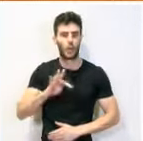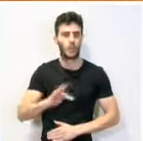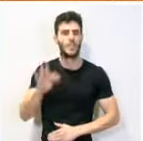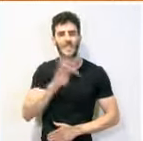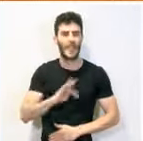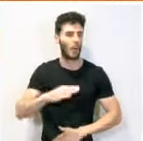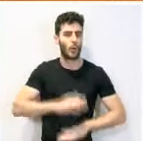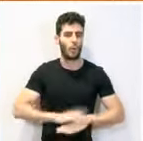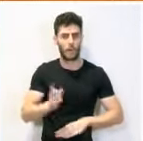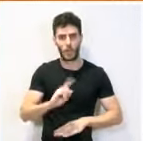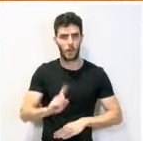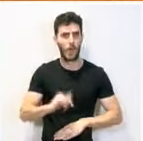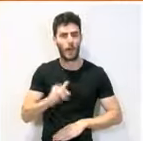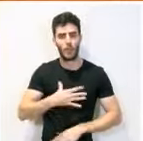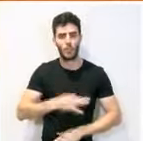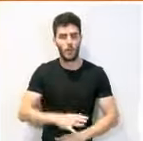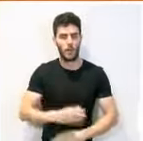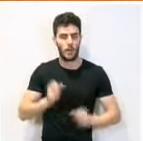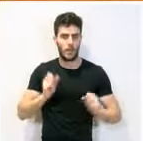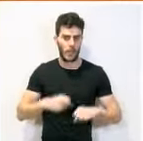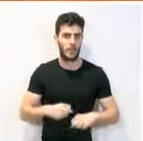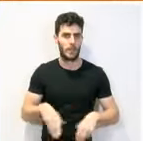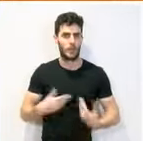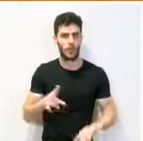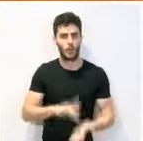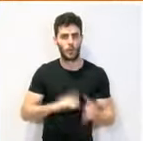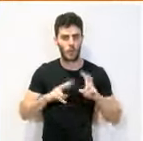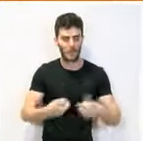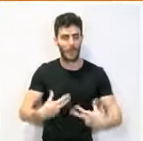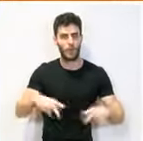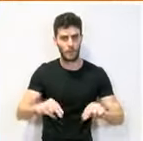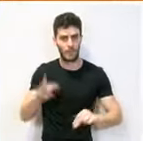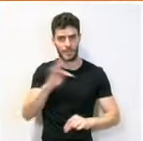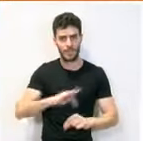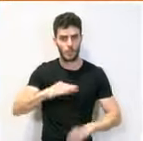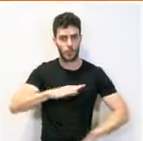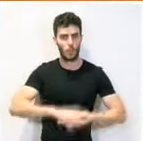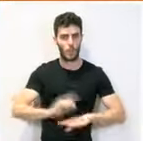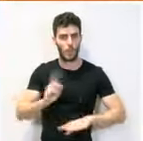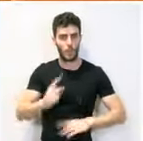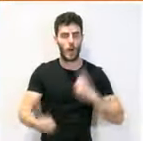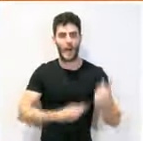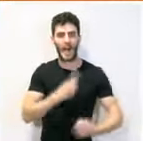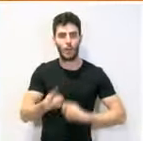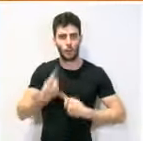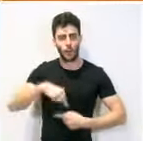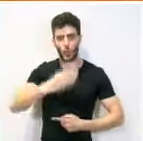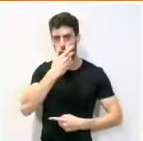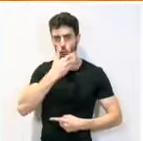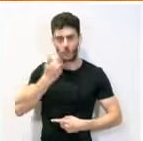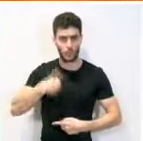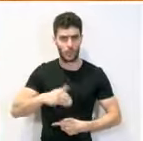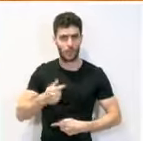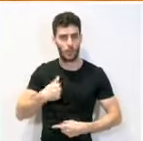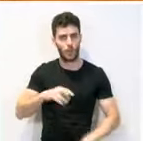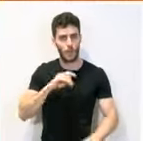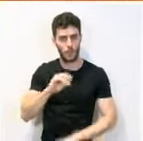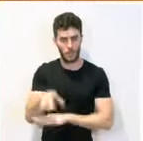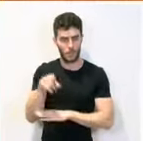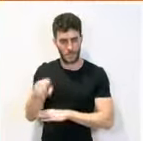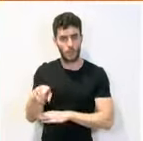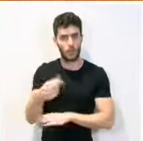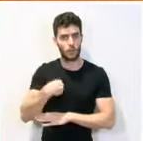presuntos incumplimientos que pudiera haber. Muy bien, una vez investigado esos presuntos incumplimientos, algunos de ellos los conocíamos, yo ya le envié,